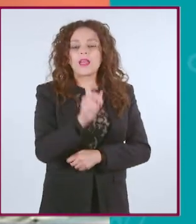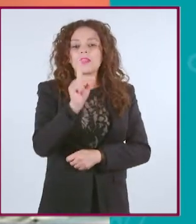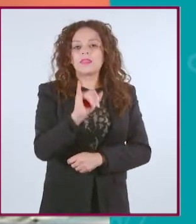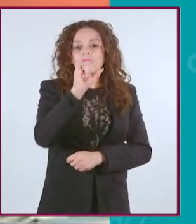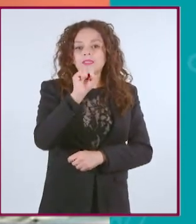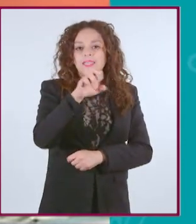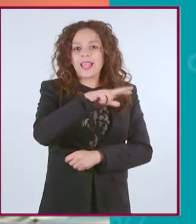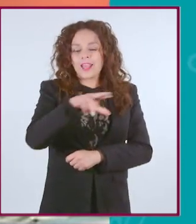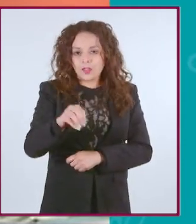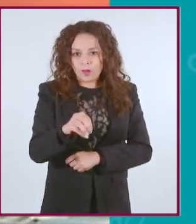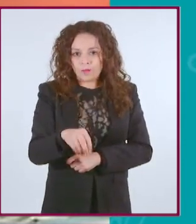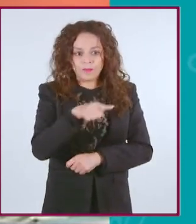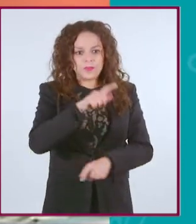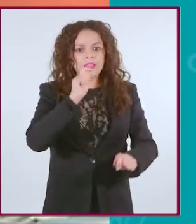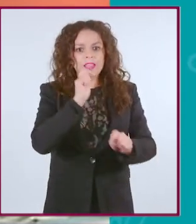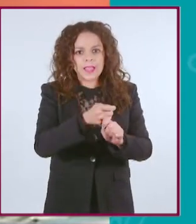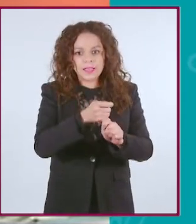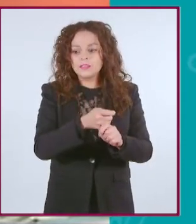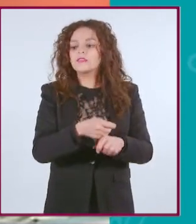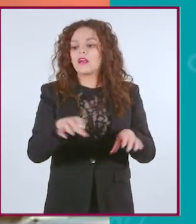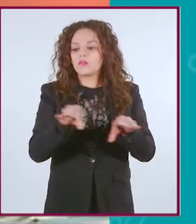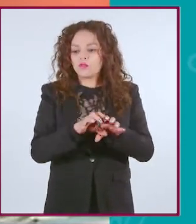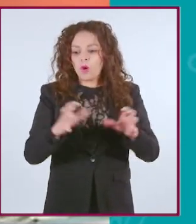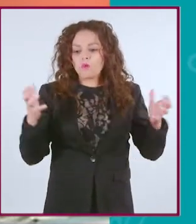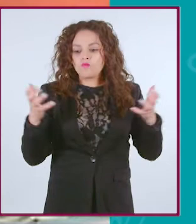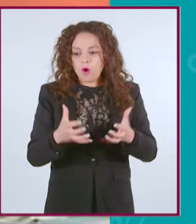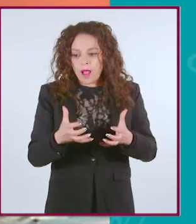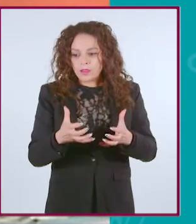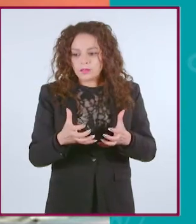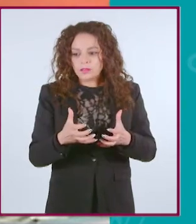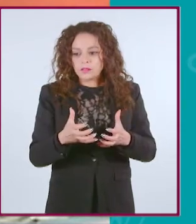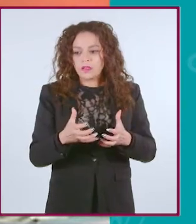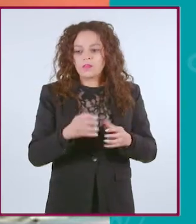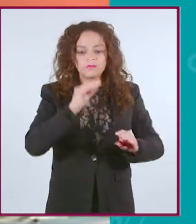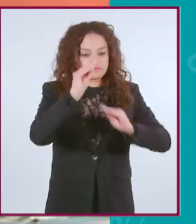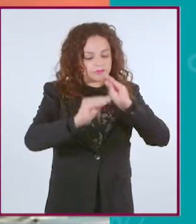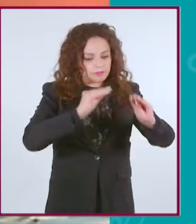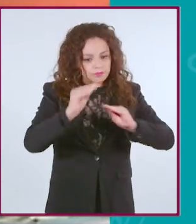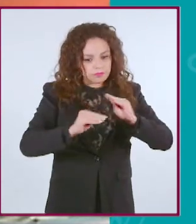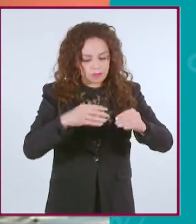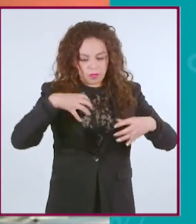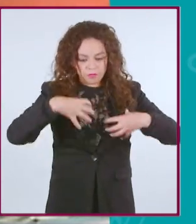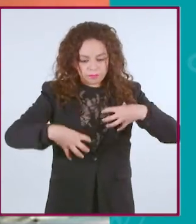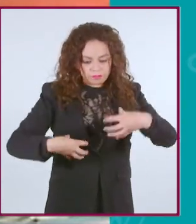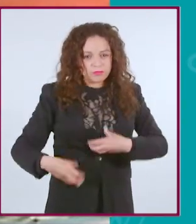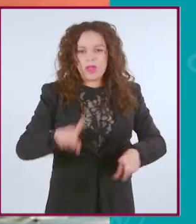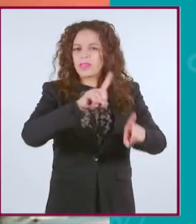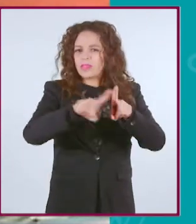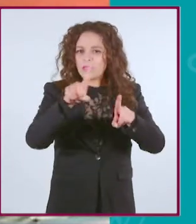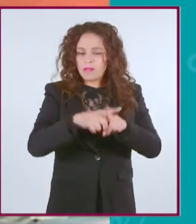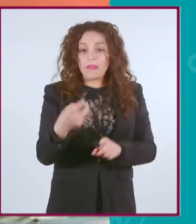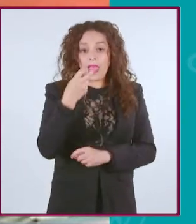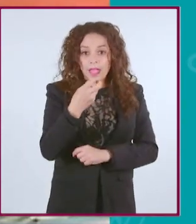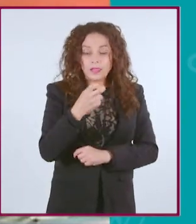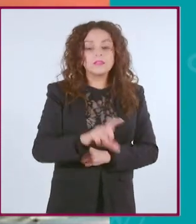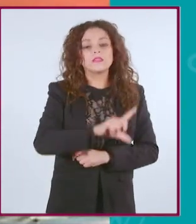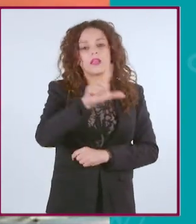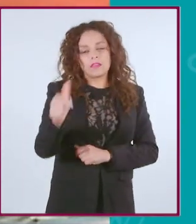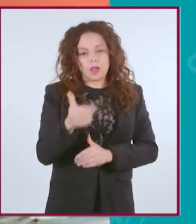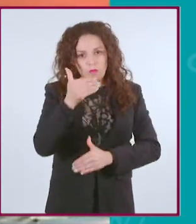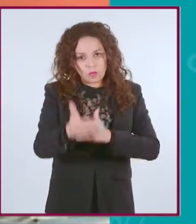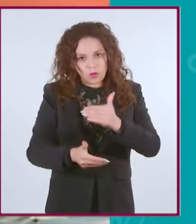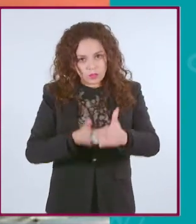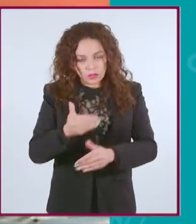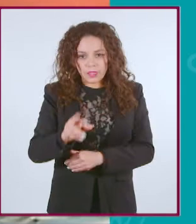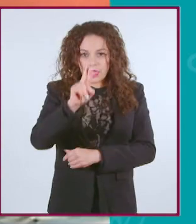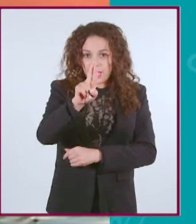diseño. El diseño viene siendo la formación, la construcción del tejido, el acabado y el estampado. Después de ahí se hace el reproceso y después